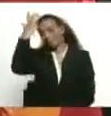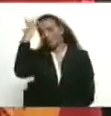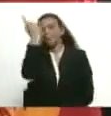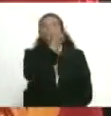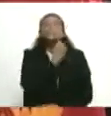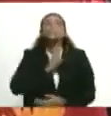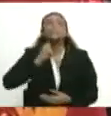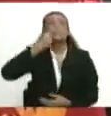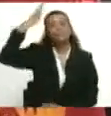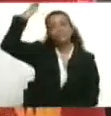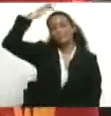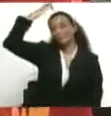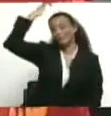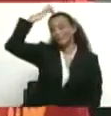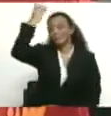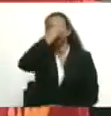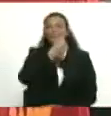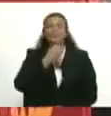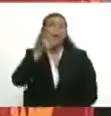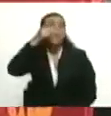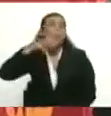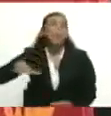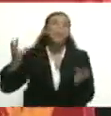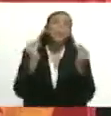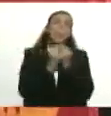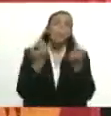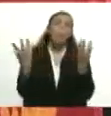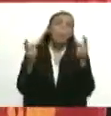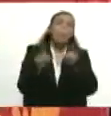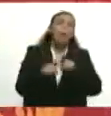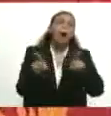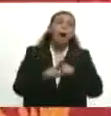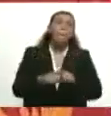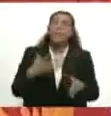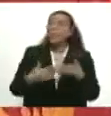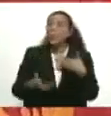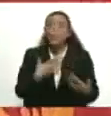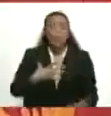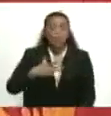maquillan, se quieren maquillar de pueblo. Pero a